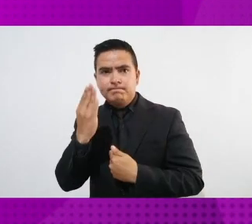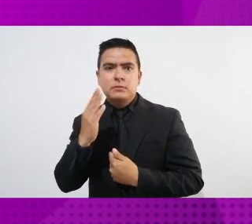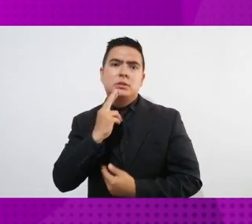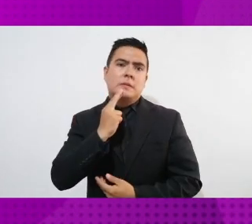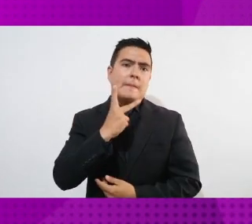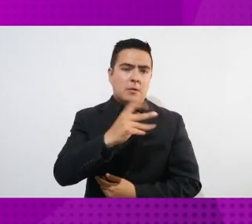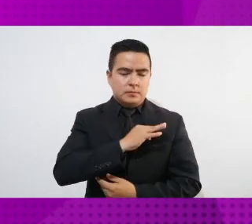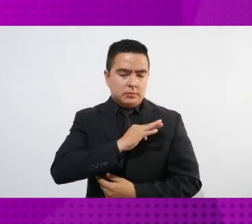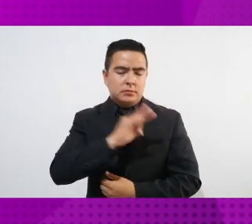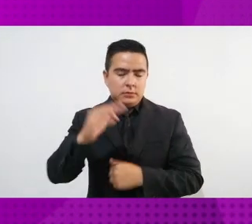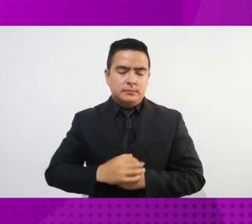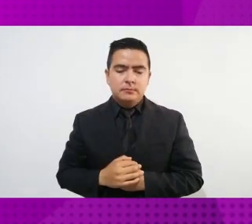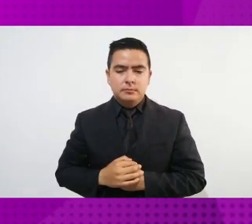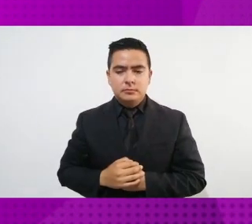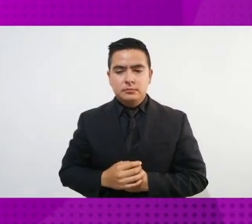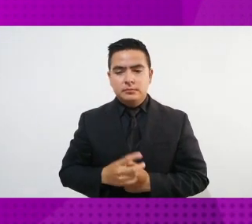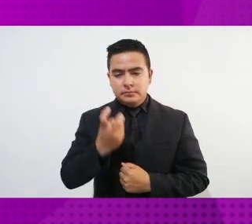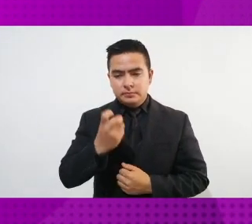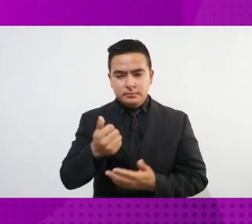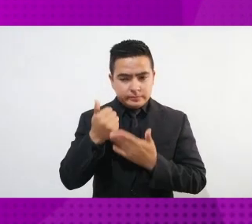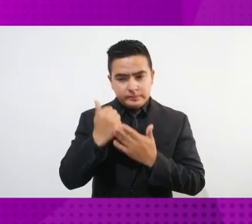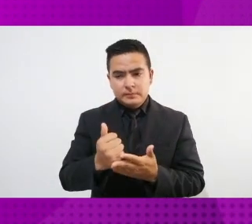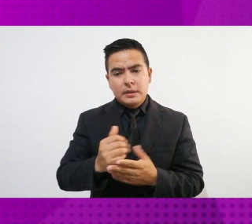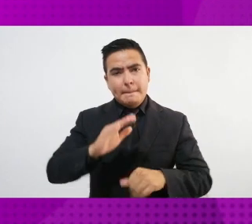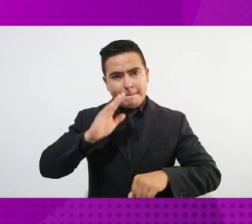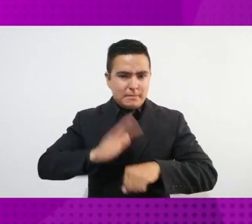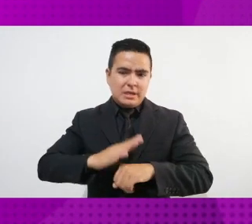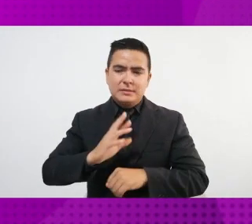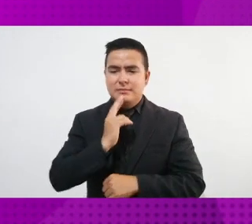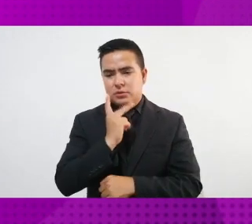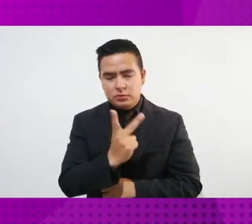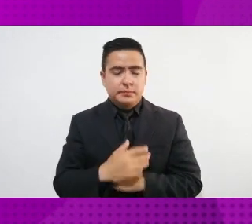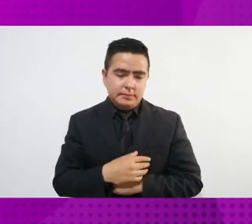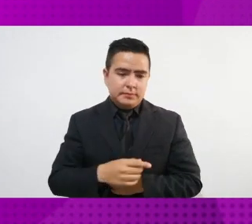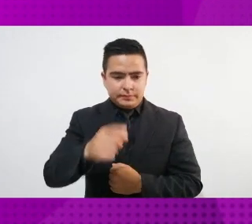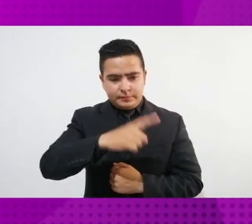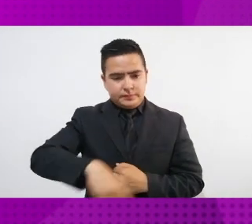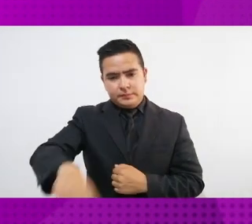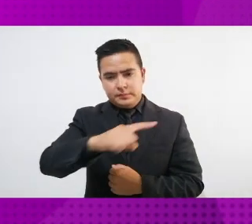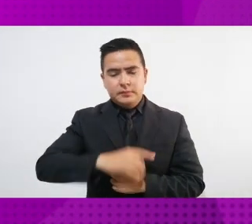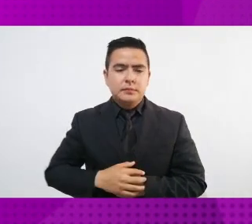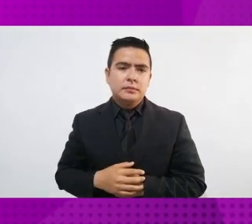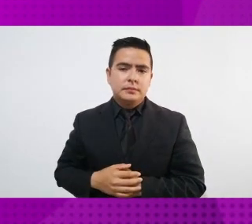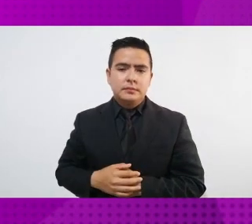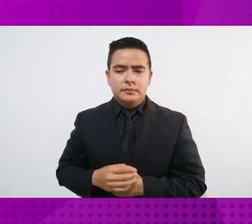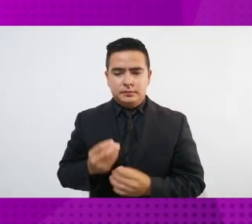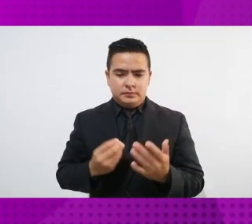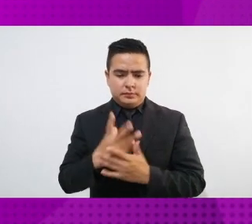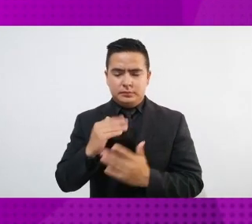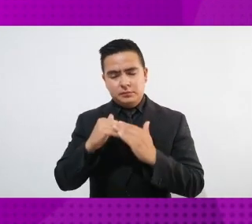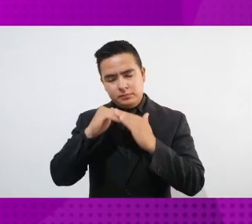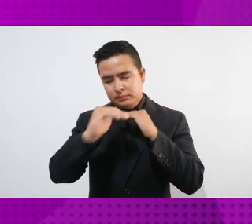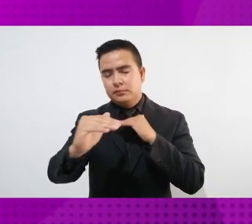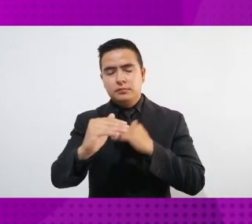la certeza, lo más óptimamente posible la neutralidad, lo más óptimamente posible la participación general, la no